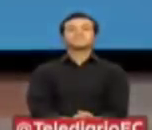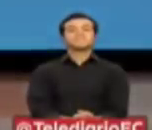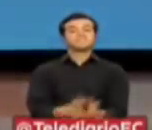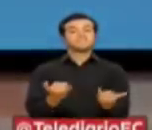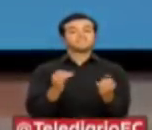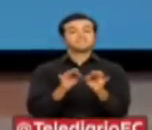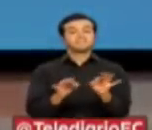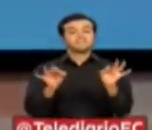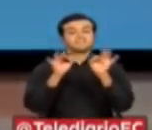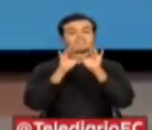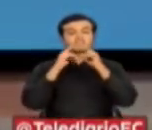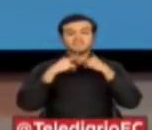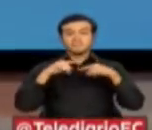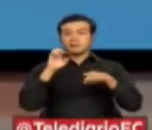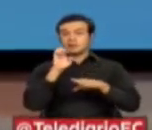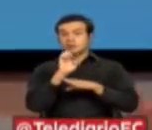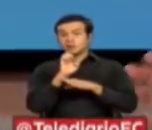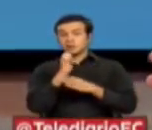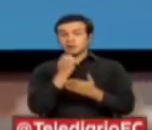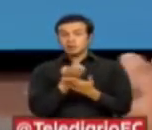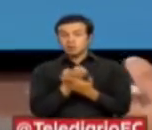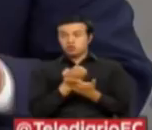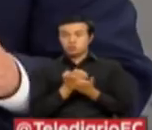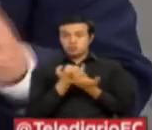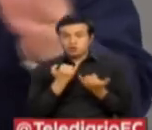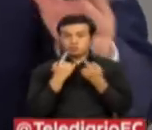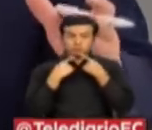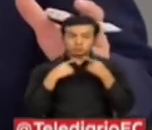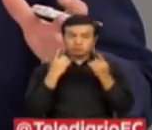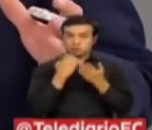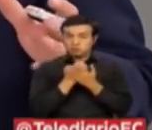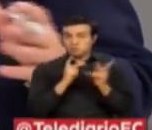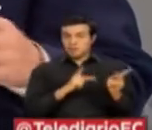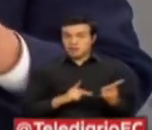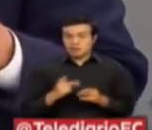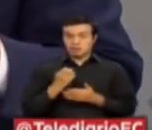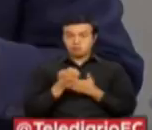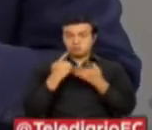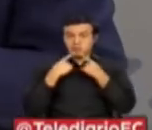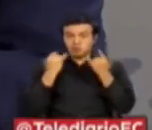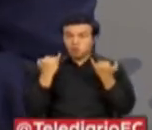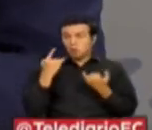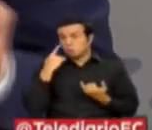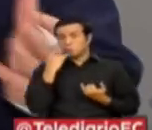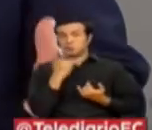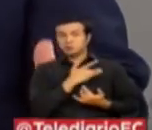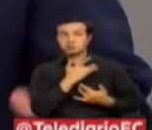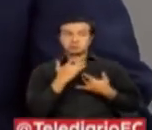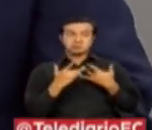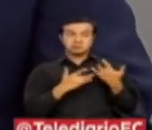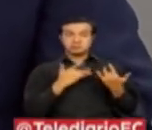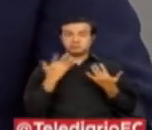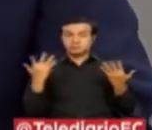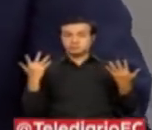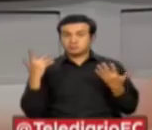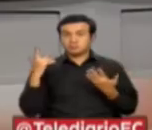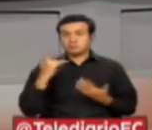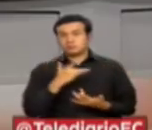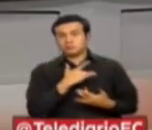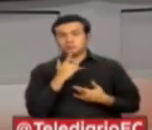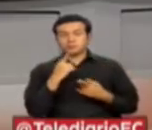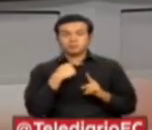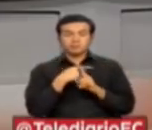de hoy para mirar cómo evoluciona. Esto, por supuesto, indicador corresponde también a la... tiene que ver directamente con el estado de